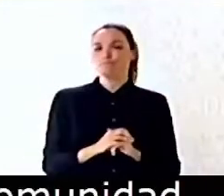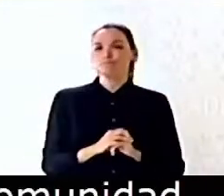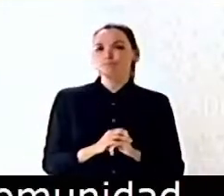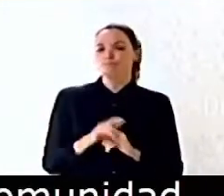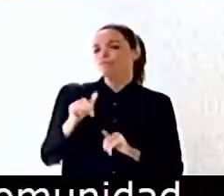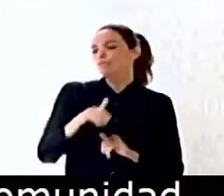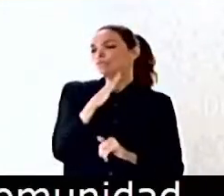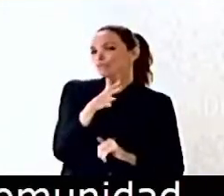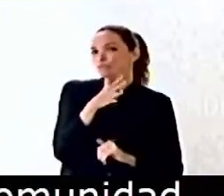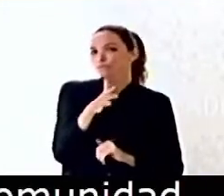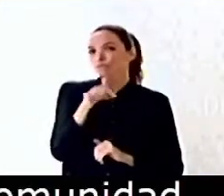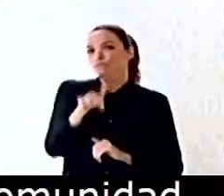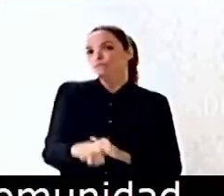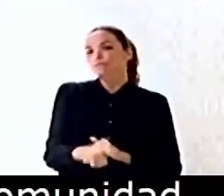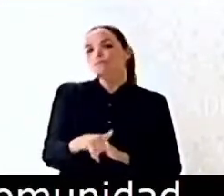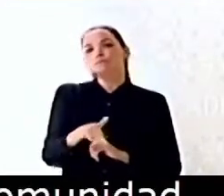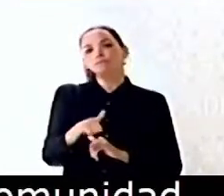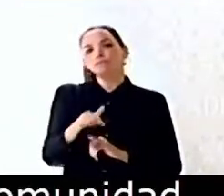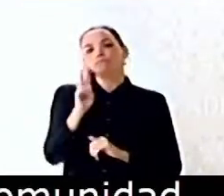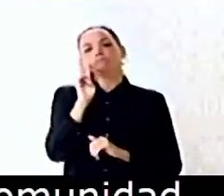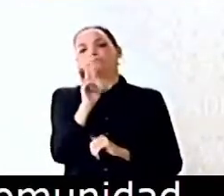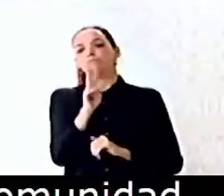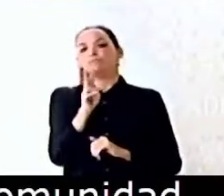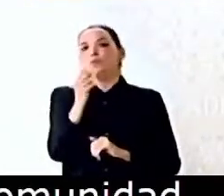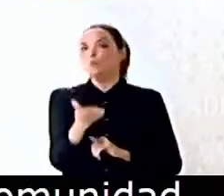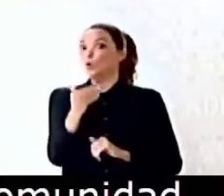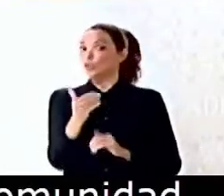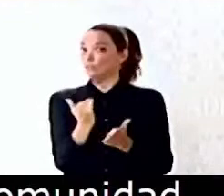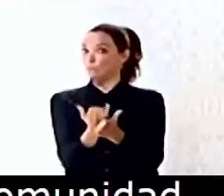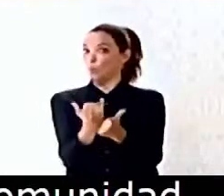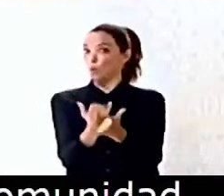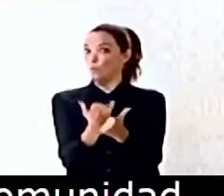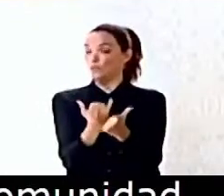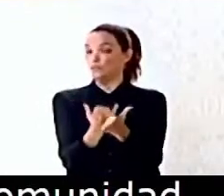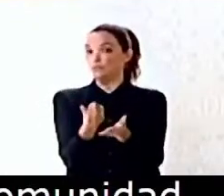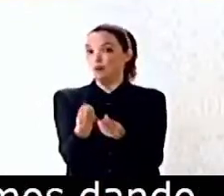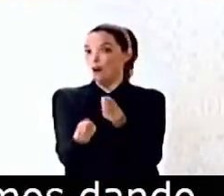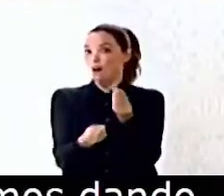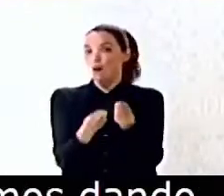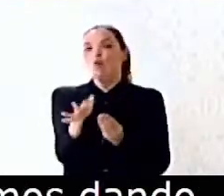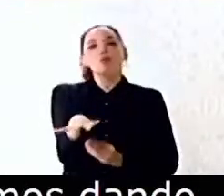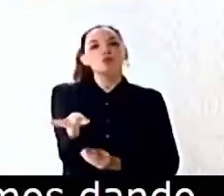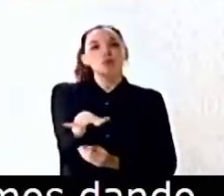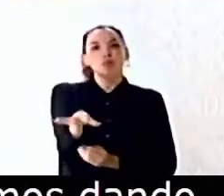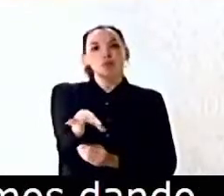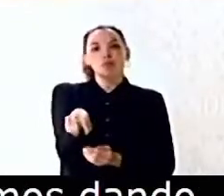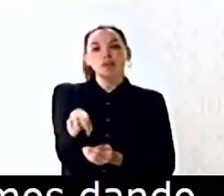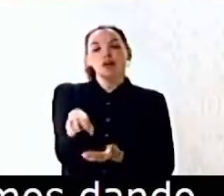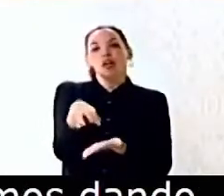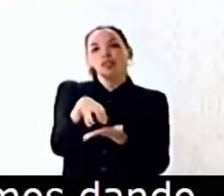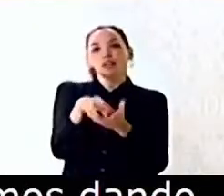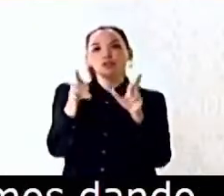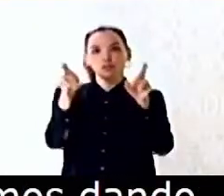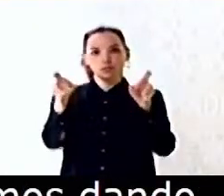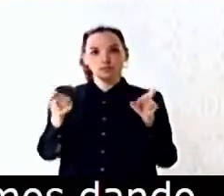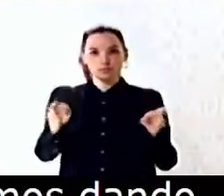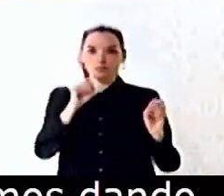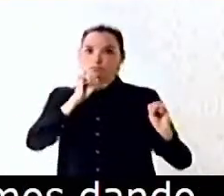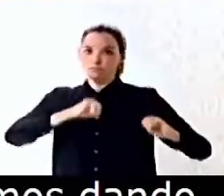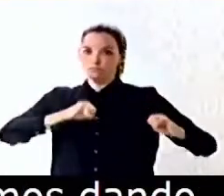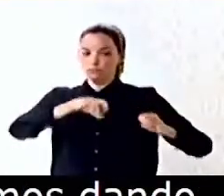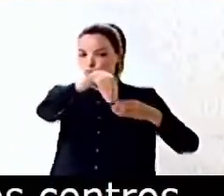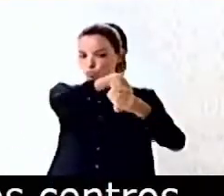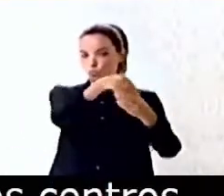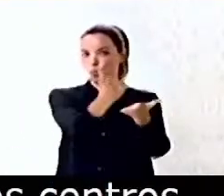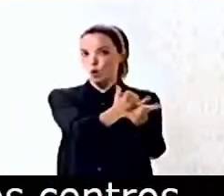estemos dando mucha importancia a la realización de pruebas dentro de los centros residenciales. Y